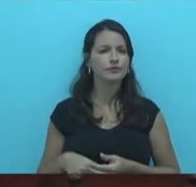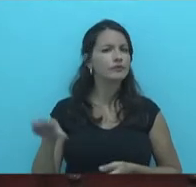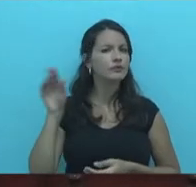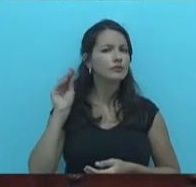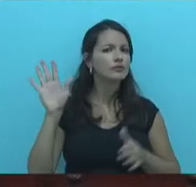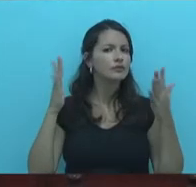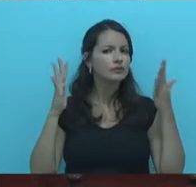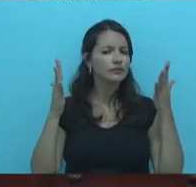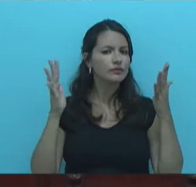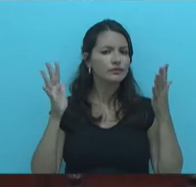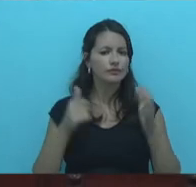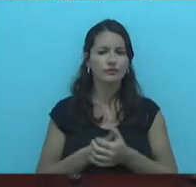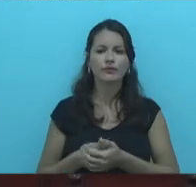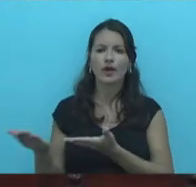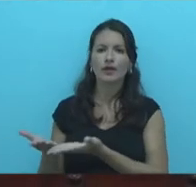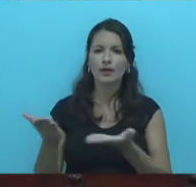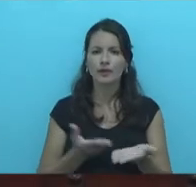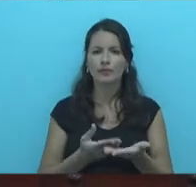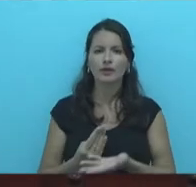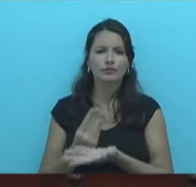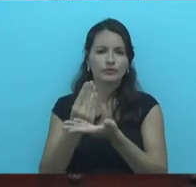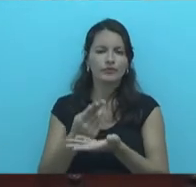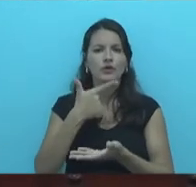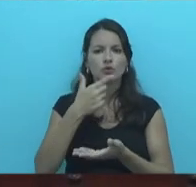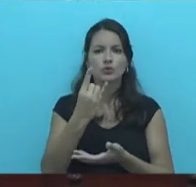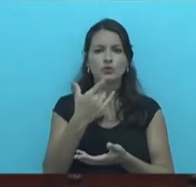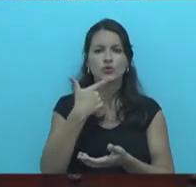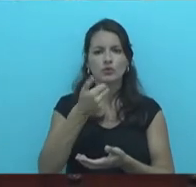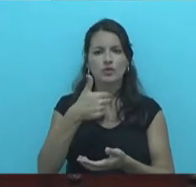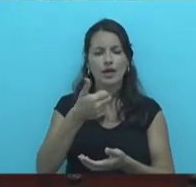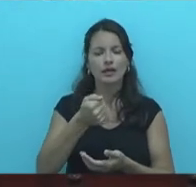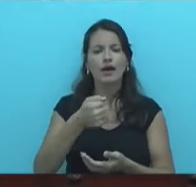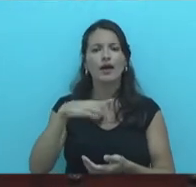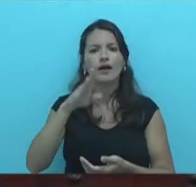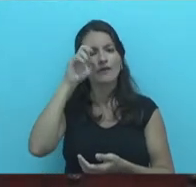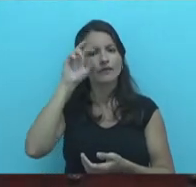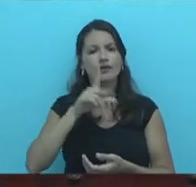Invito a la señora Susana Beatriz Bertone a acercarse al estrado para prestar el juramento de ley.